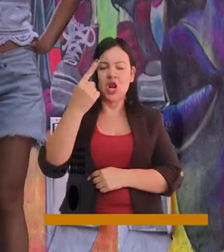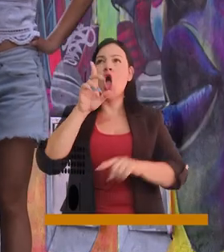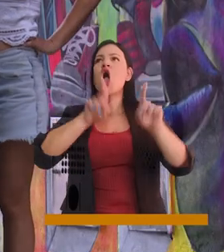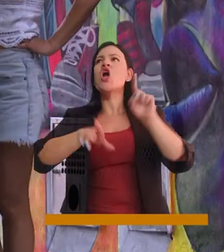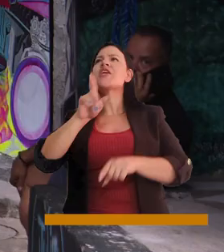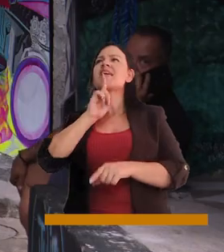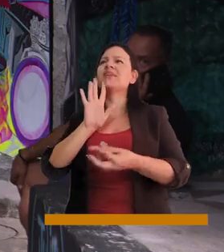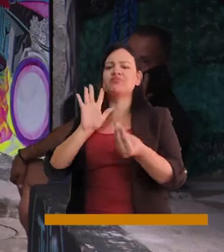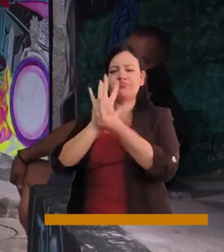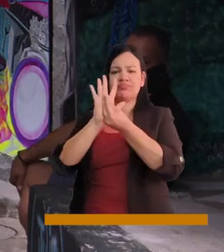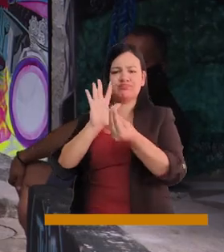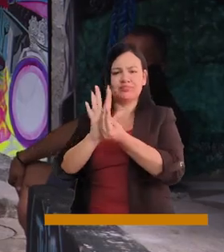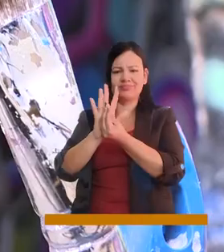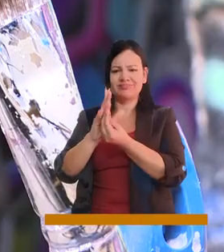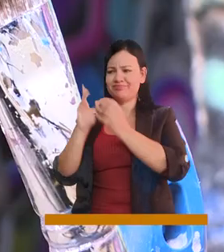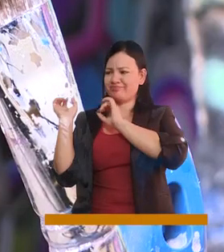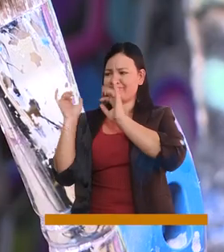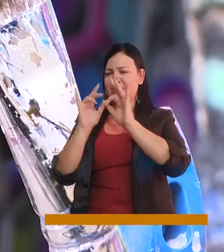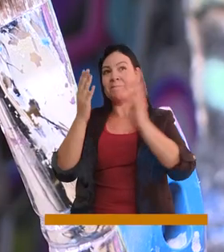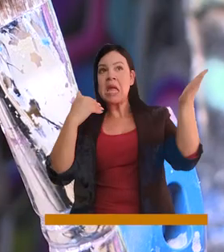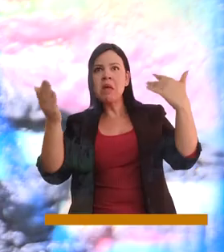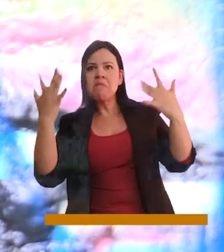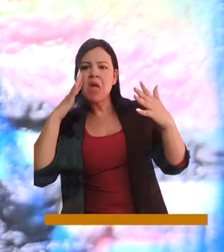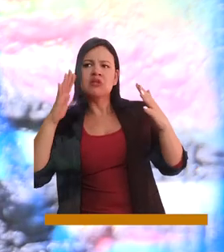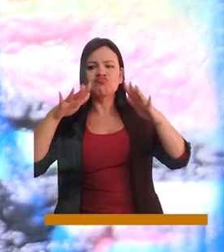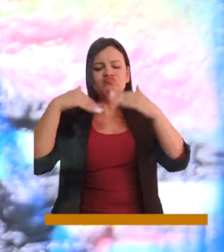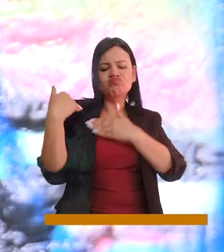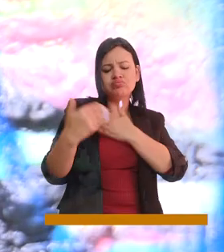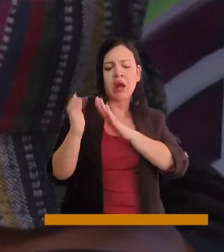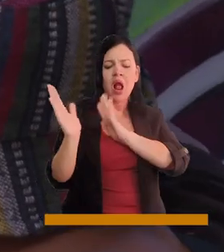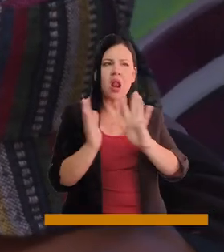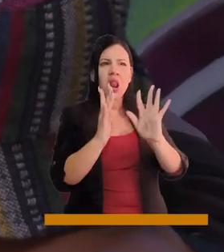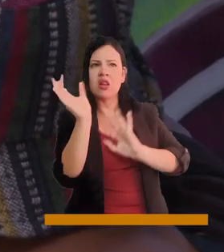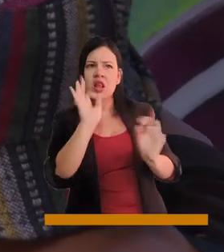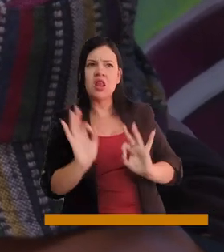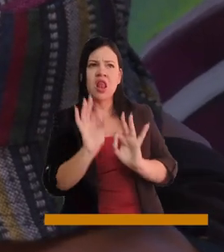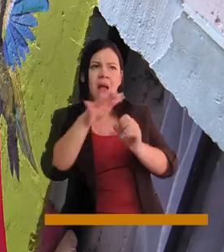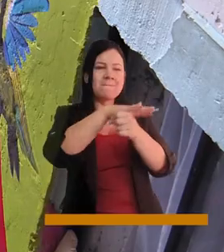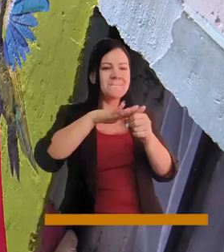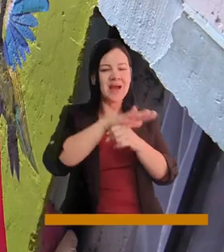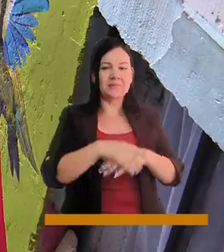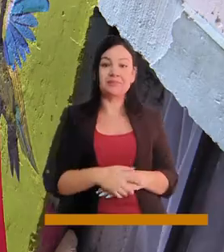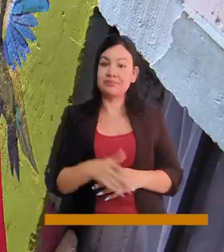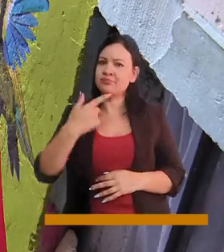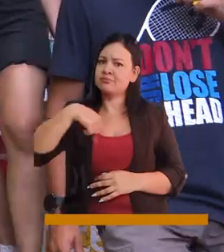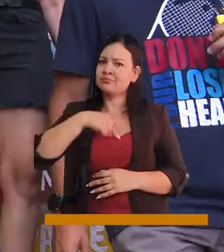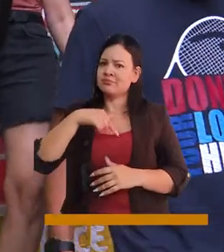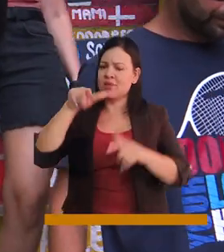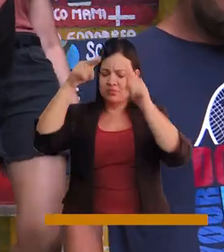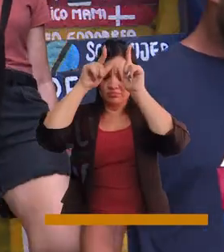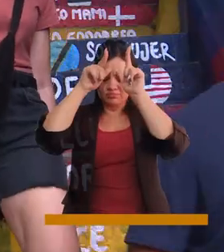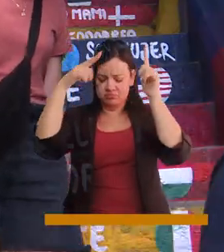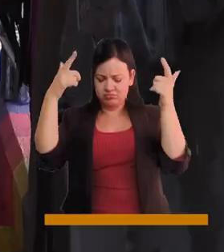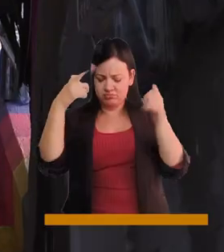quienes vinieron desplazados en los relatos de quienes se organizaron para construir el barrio si la resistencia es memoria contra el olvido y somos